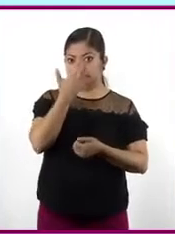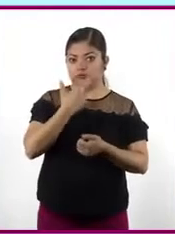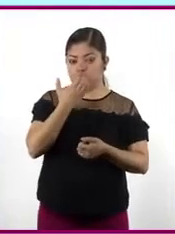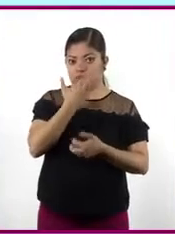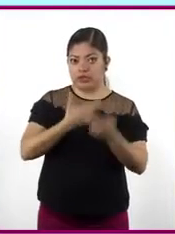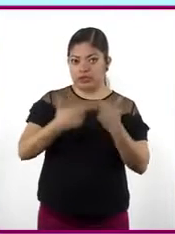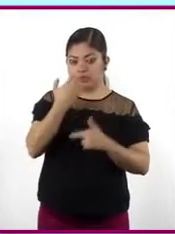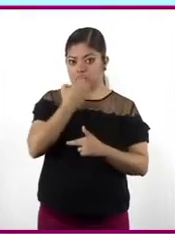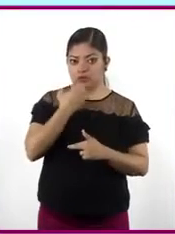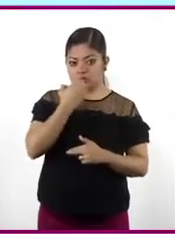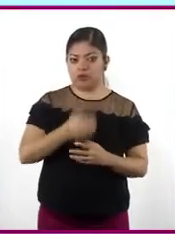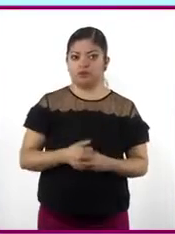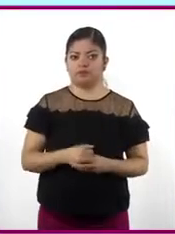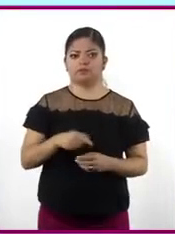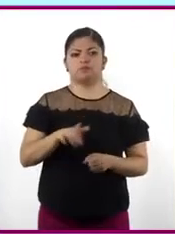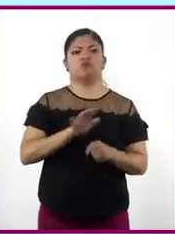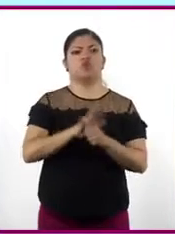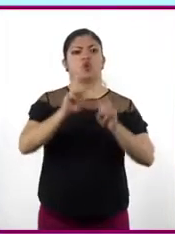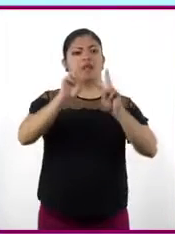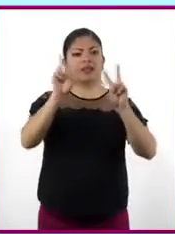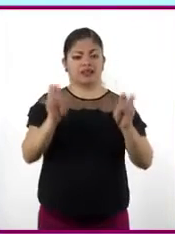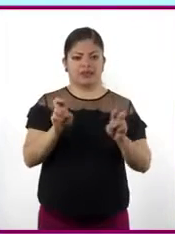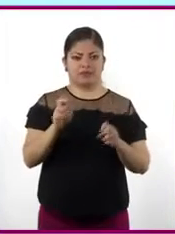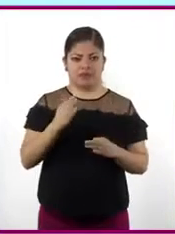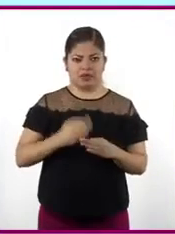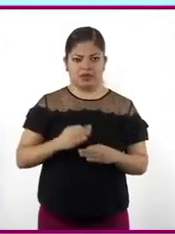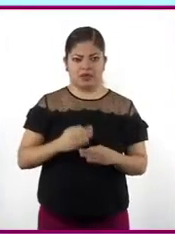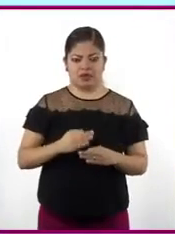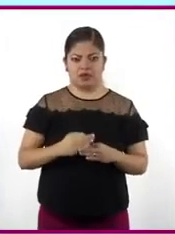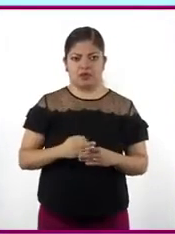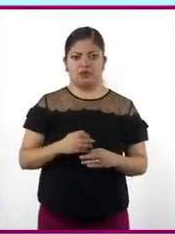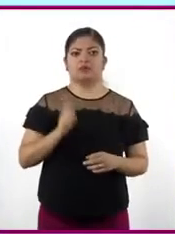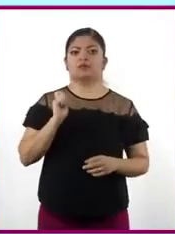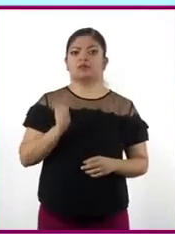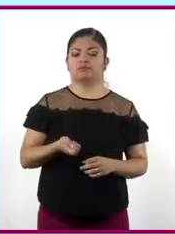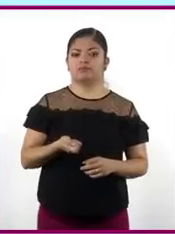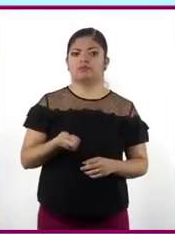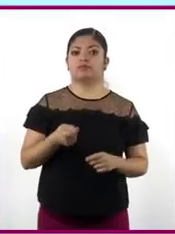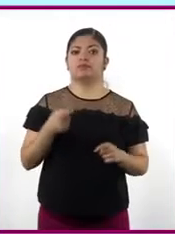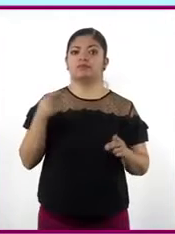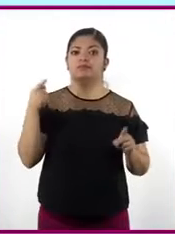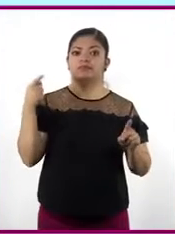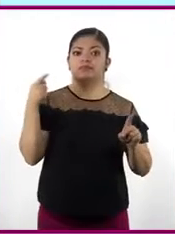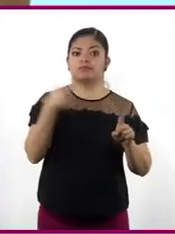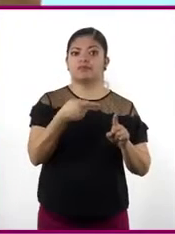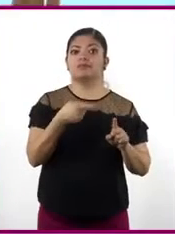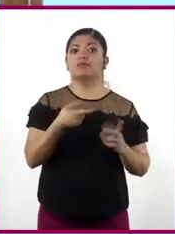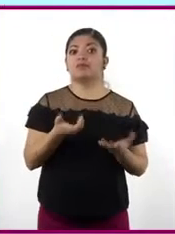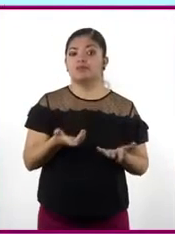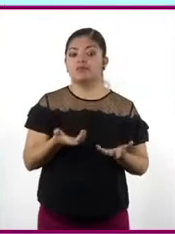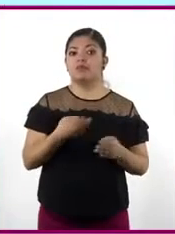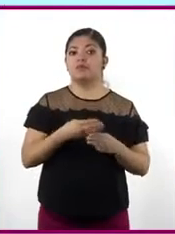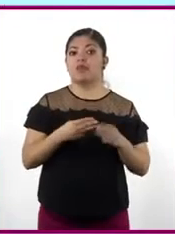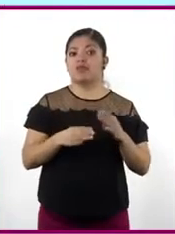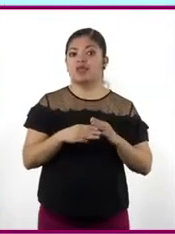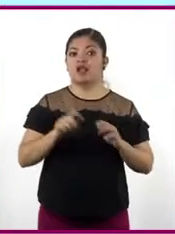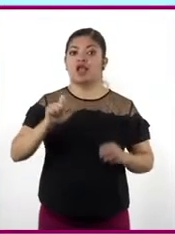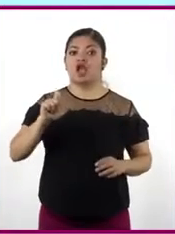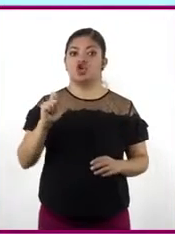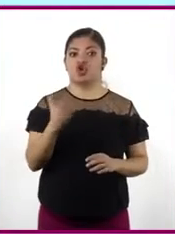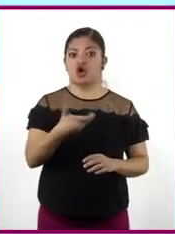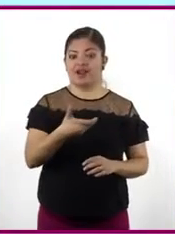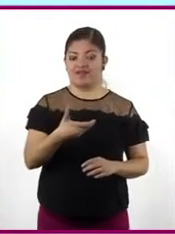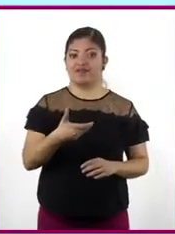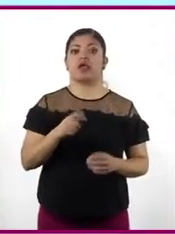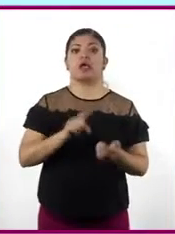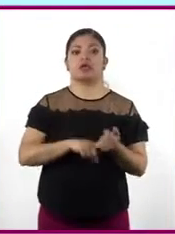escolares. El tema que abordaremos en esta ocasión corresponde a la asignatura de Geografía. En